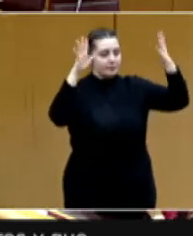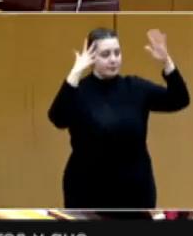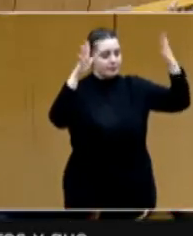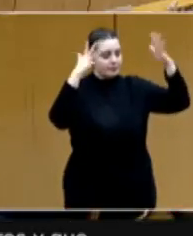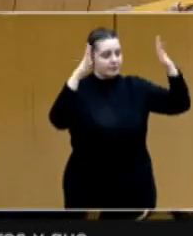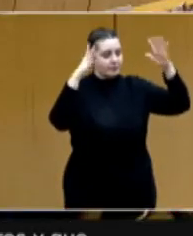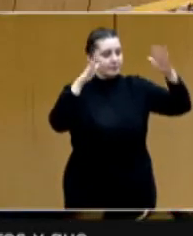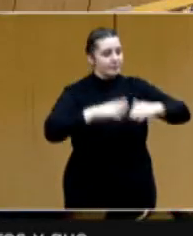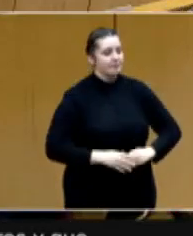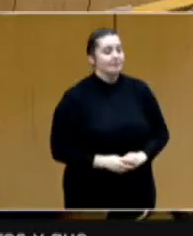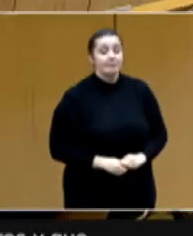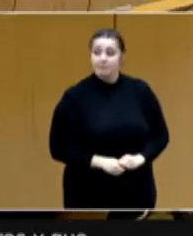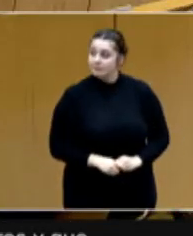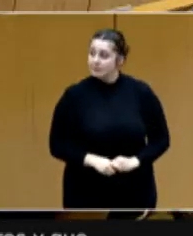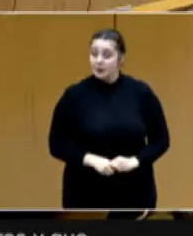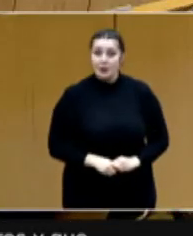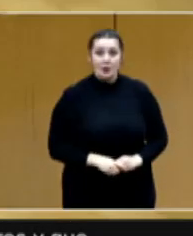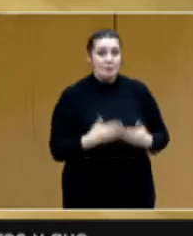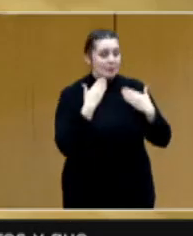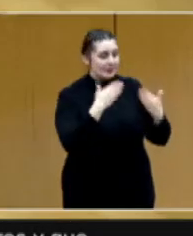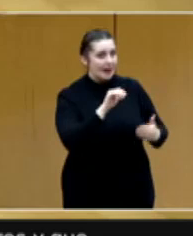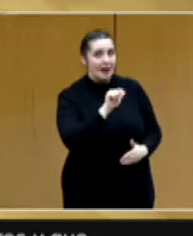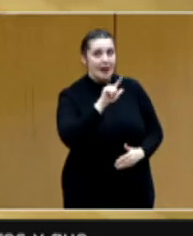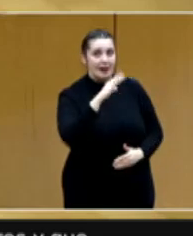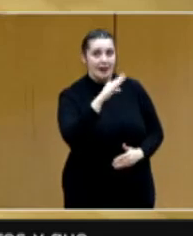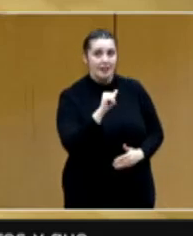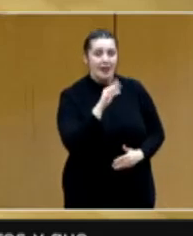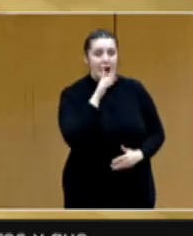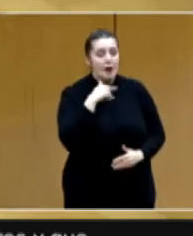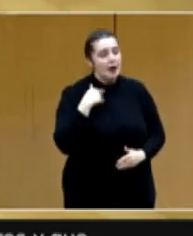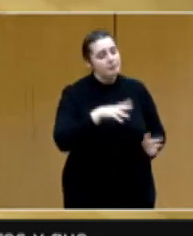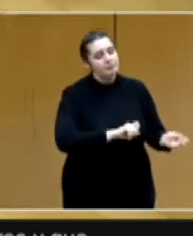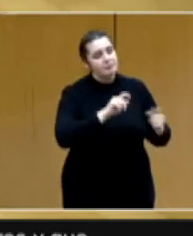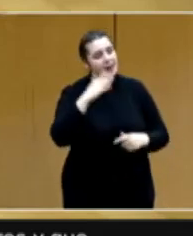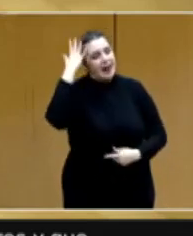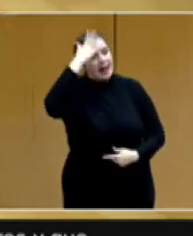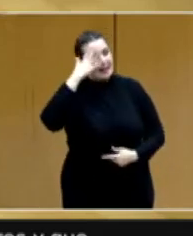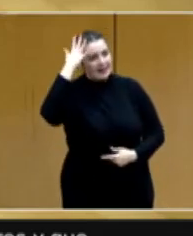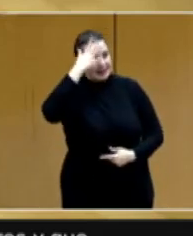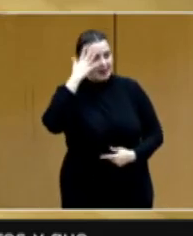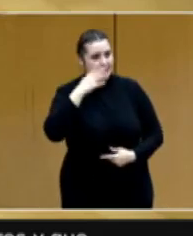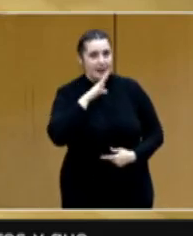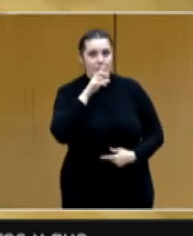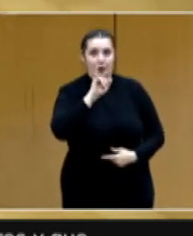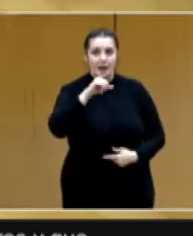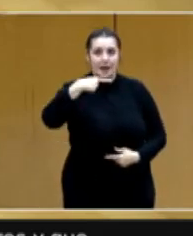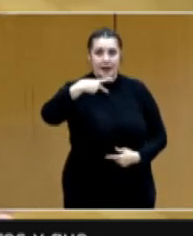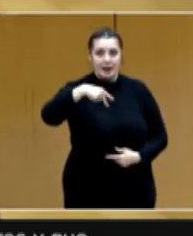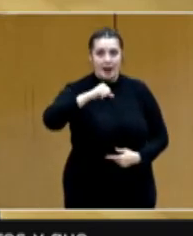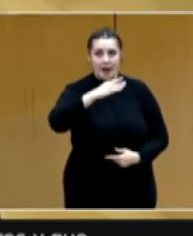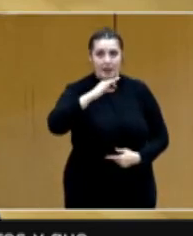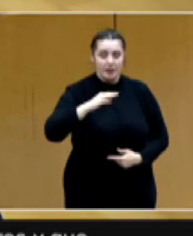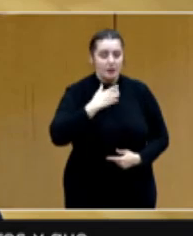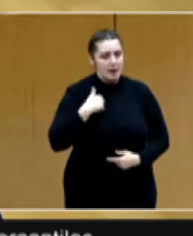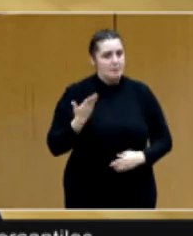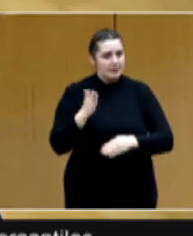fenomenal Muchas gracias Doña Alicia y ahora pasamos a navarra con Don Ignacio iriarte aristu ya lo presentamos anteriormente